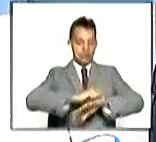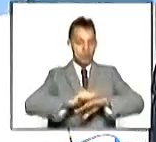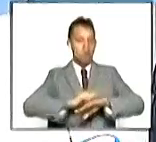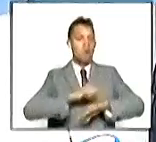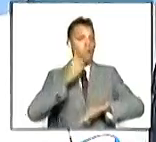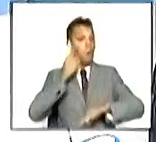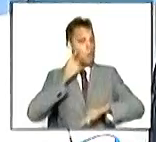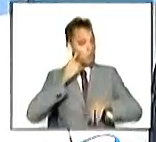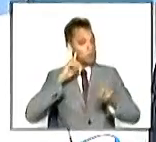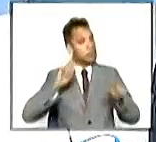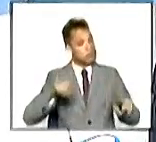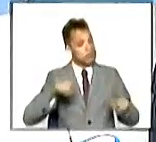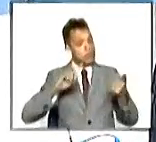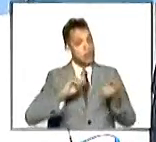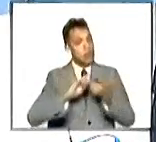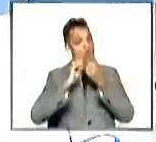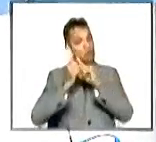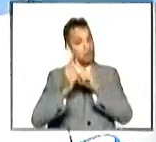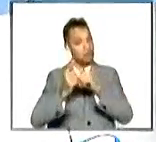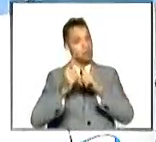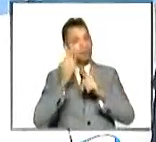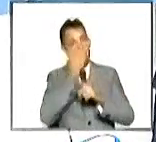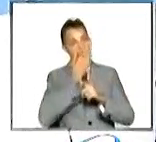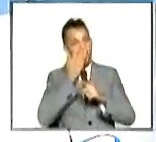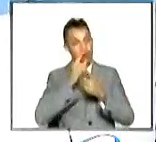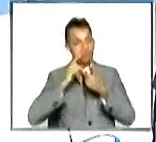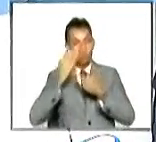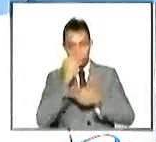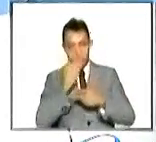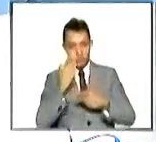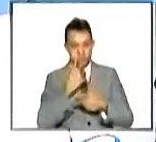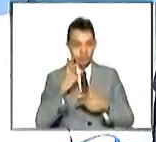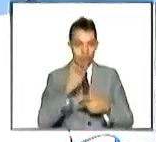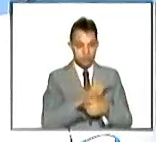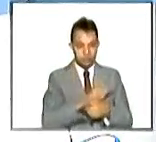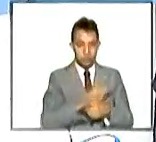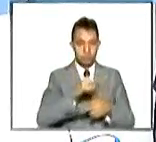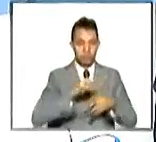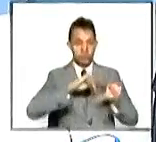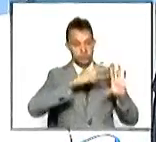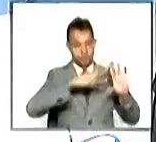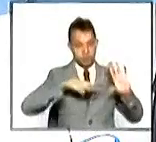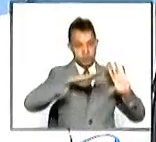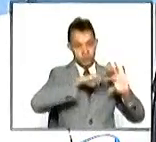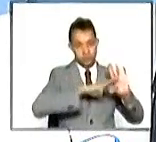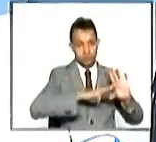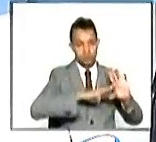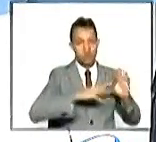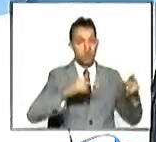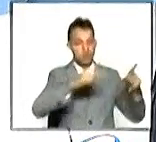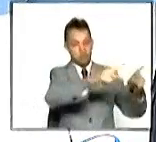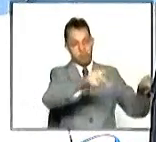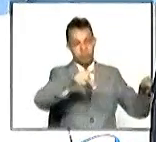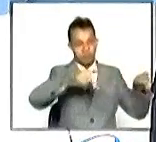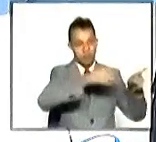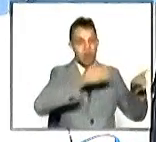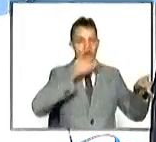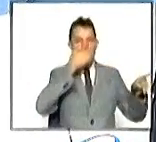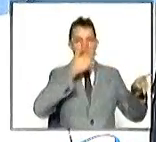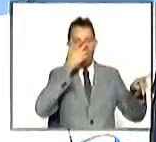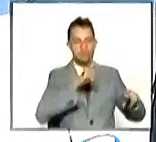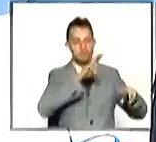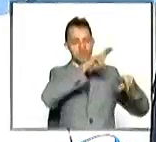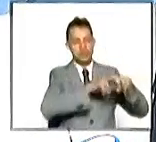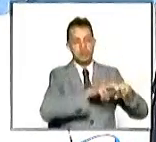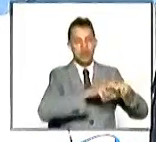también. Hay que mirar muy bien. Estos pacientes, nosotros les hacemos baños turcos, cambios de temperaturas, y responden muy bien. También